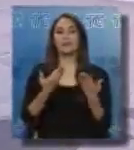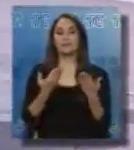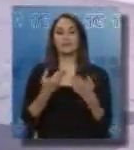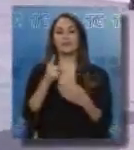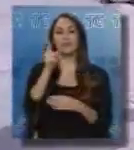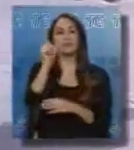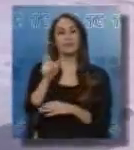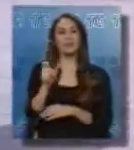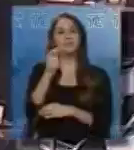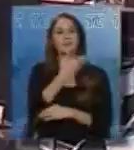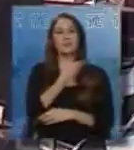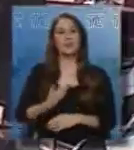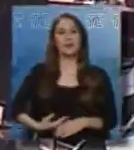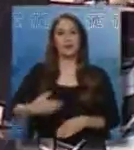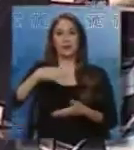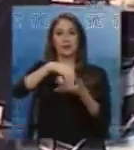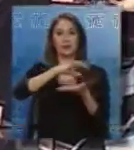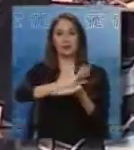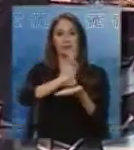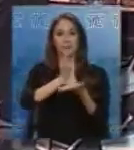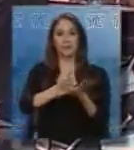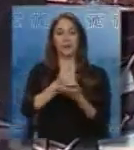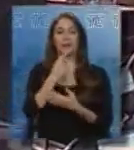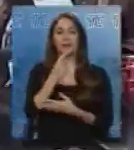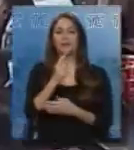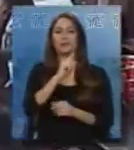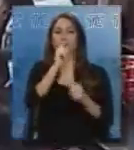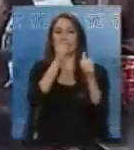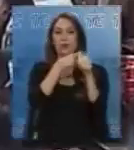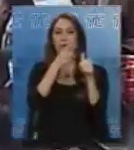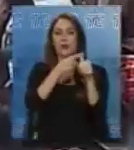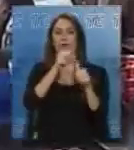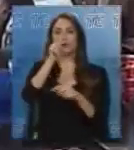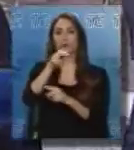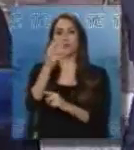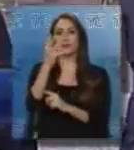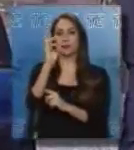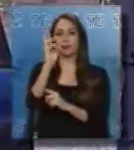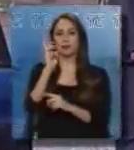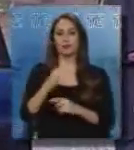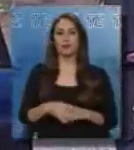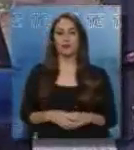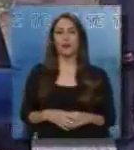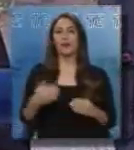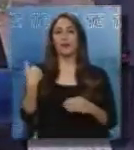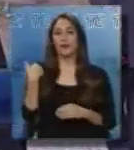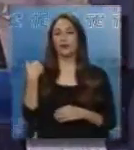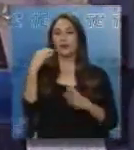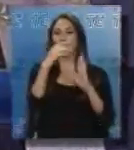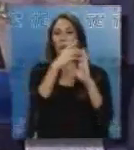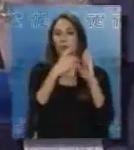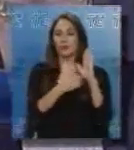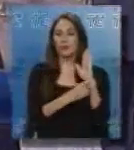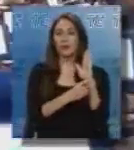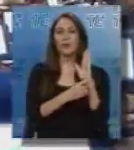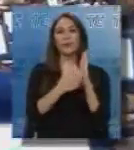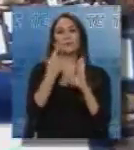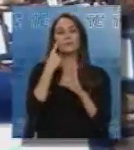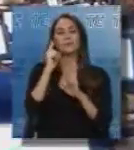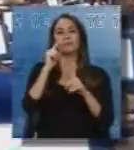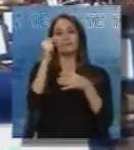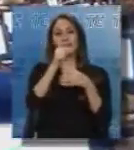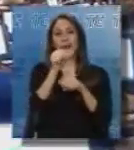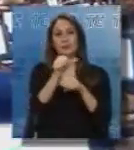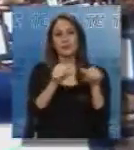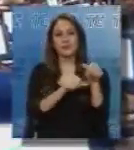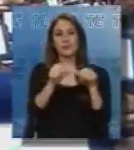Nacional, Gabriela Rivadeneira, adelantó que proyectos de ley serán prioridad en el 2016. Tendremos el Código Administrativo, el Código de Comercio. Y podría